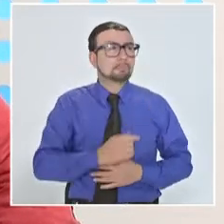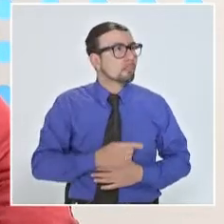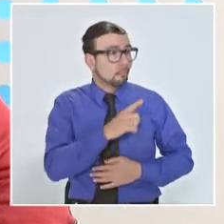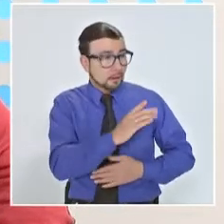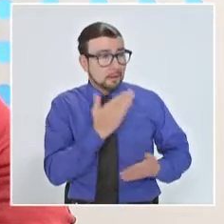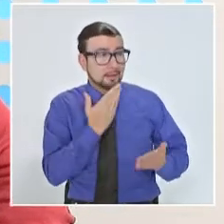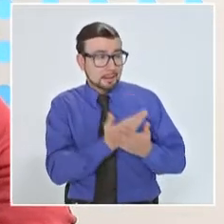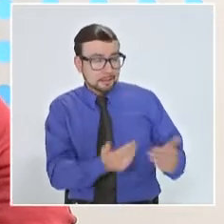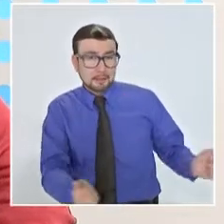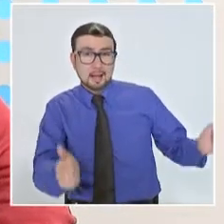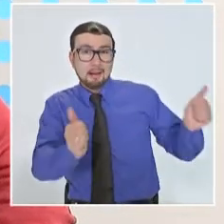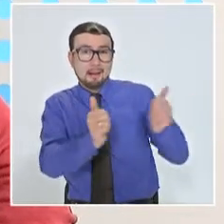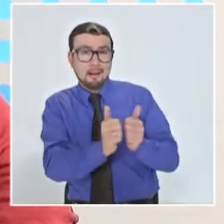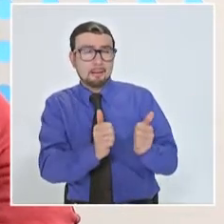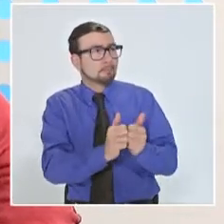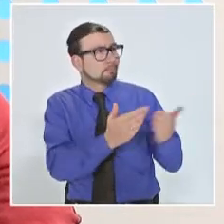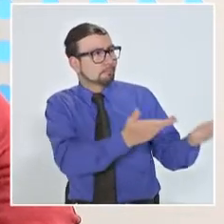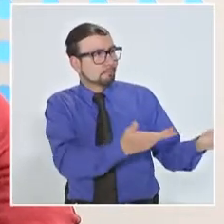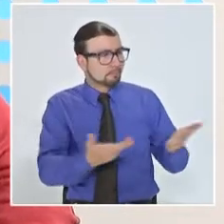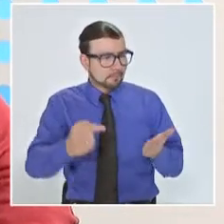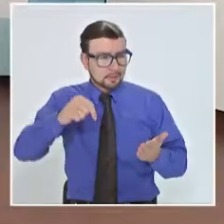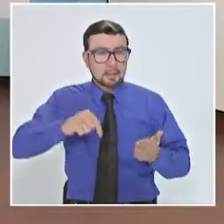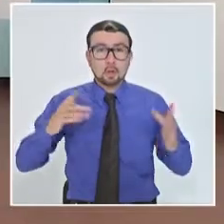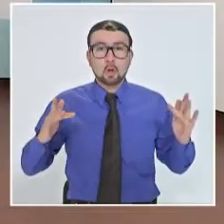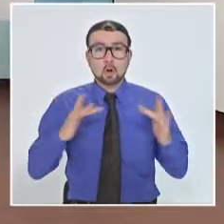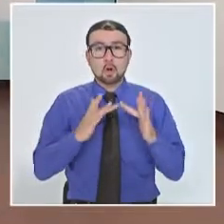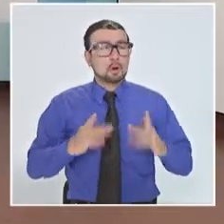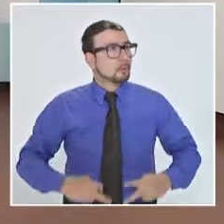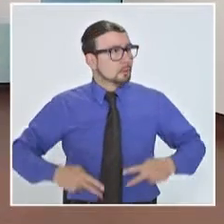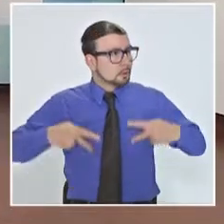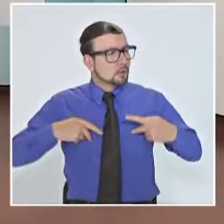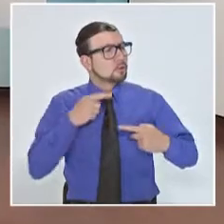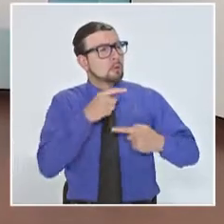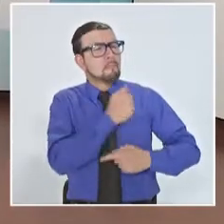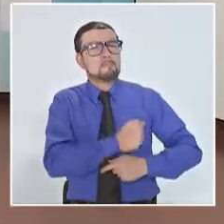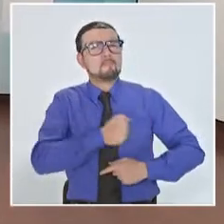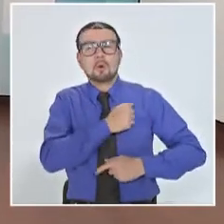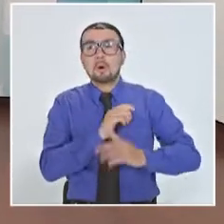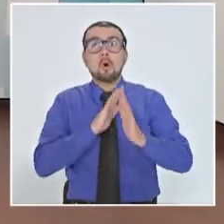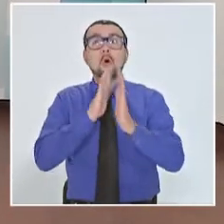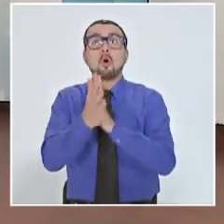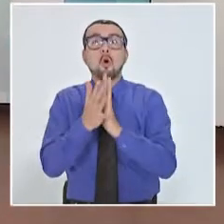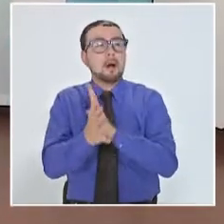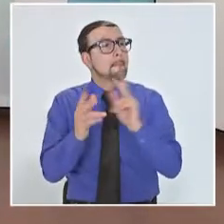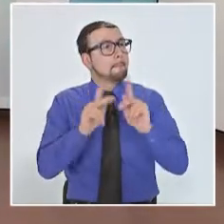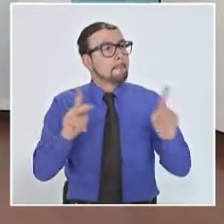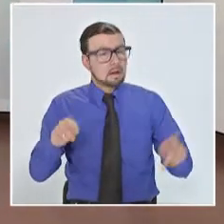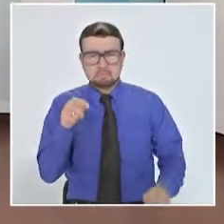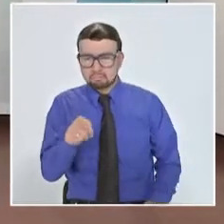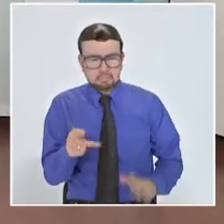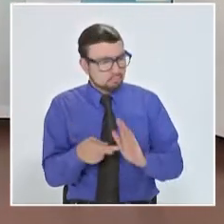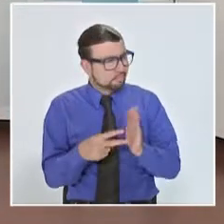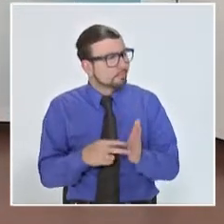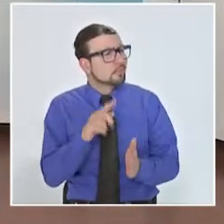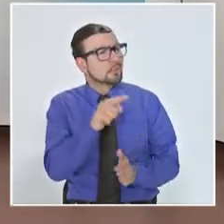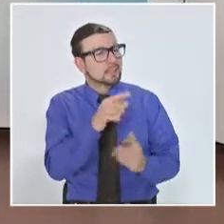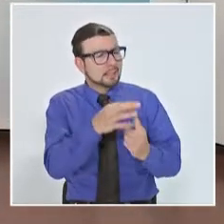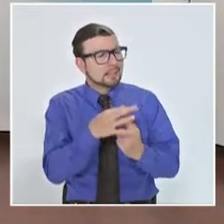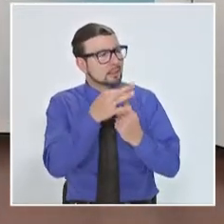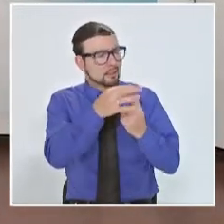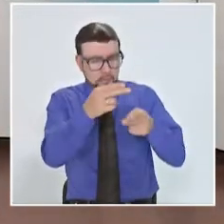estar con nosotros, médico. Bienvenido a Conexión Vital. Y contémosle a los televidentes en qué consiste esa especialidad de